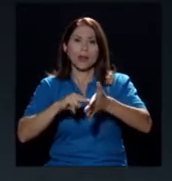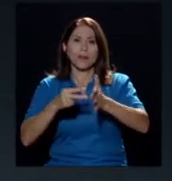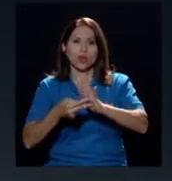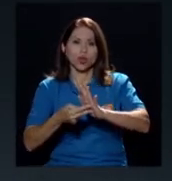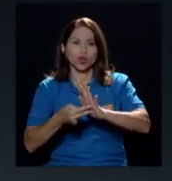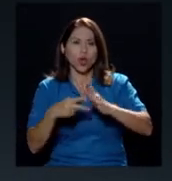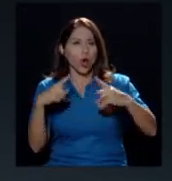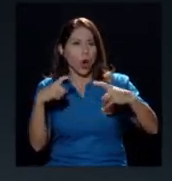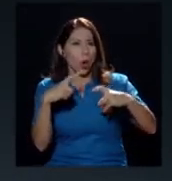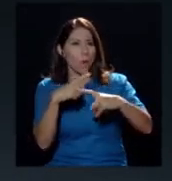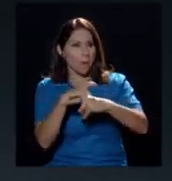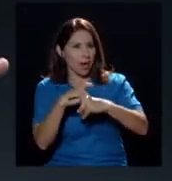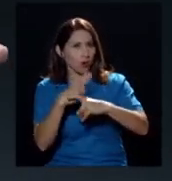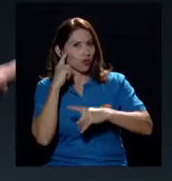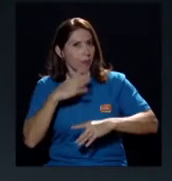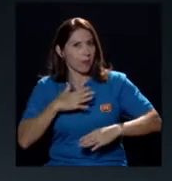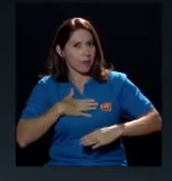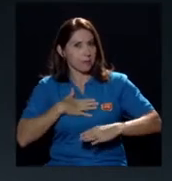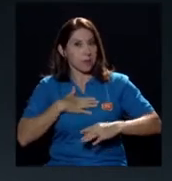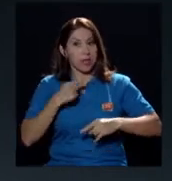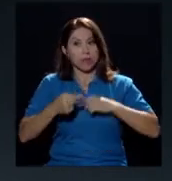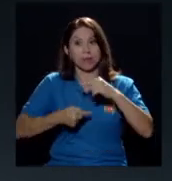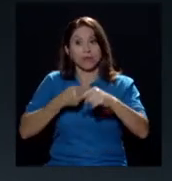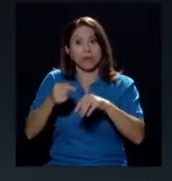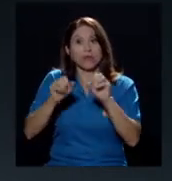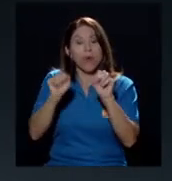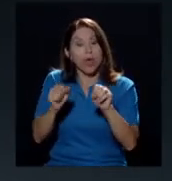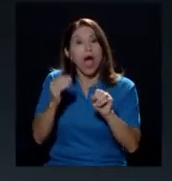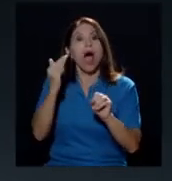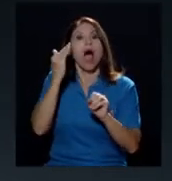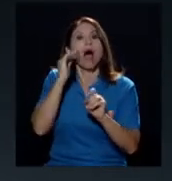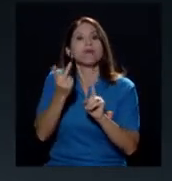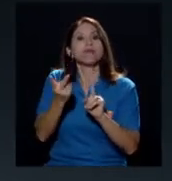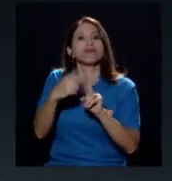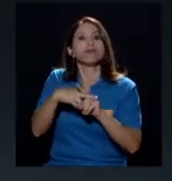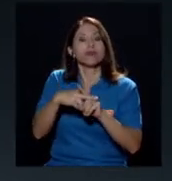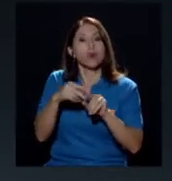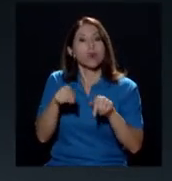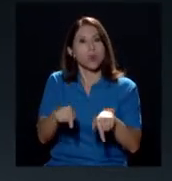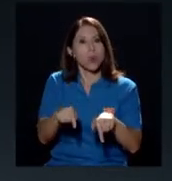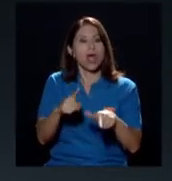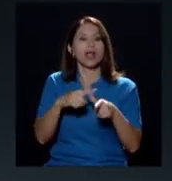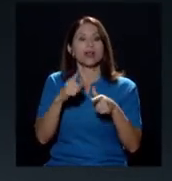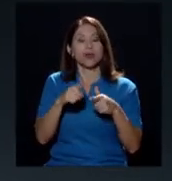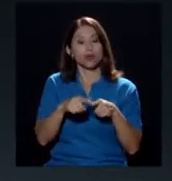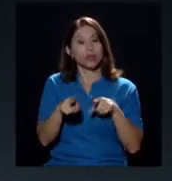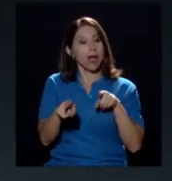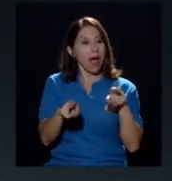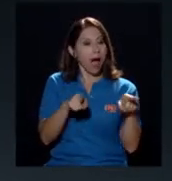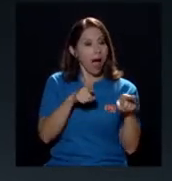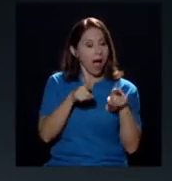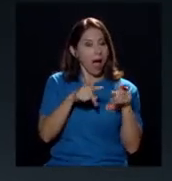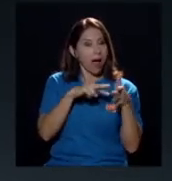complejos a aplicaciones y entonces eso le da a uno una